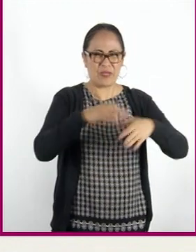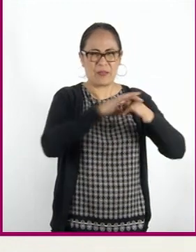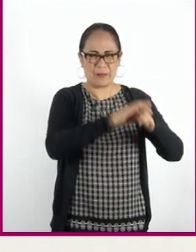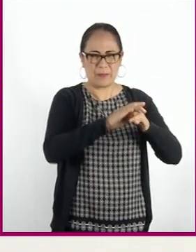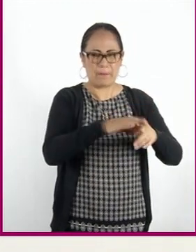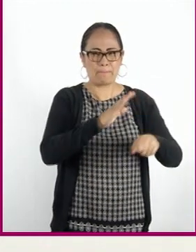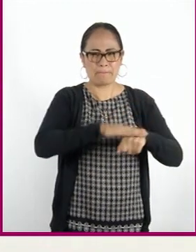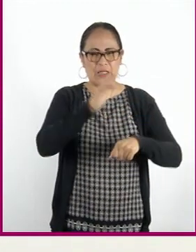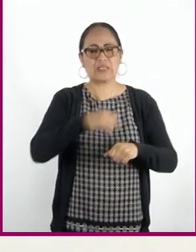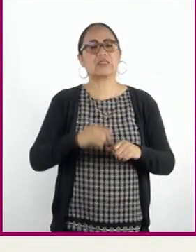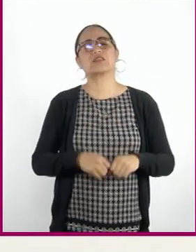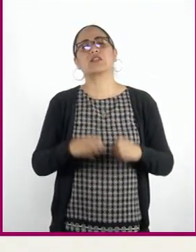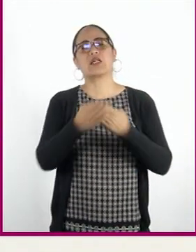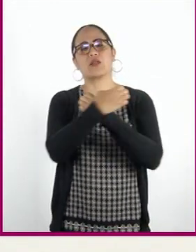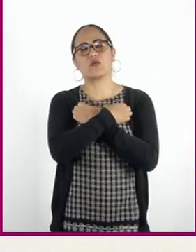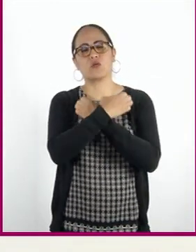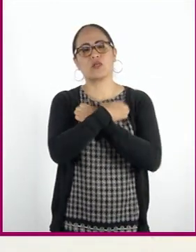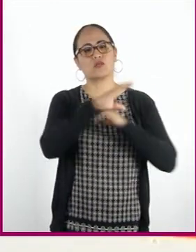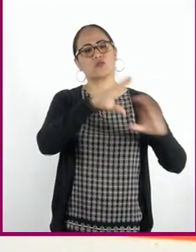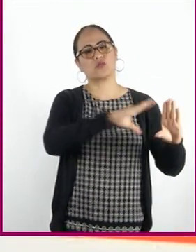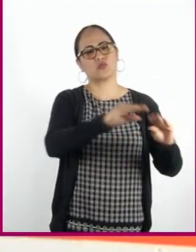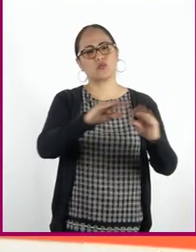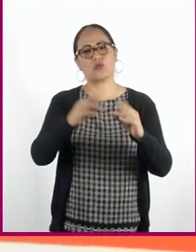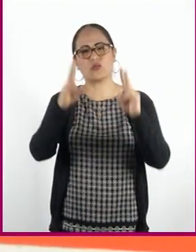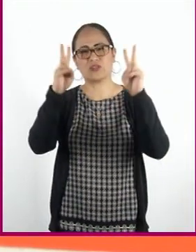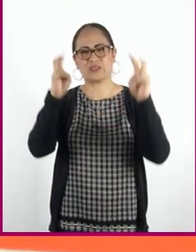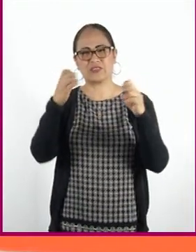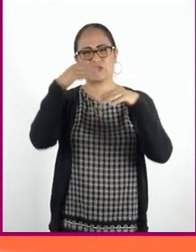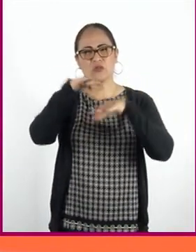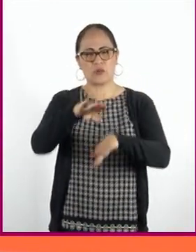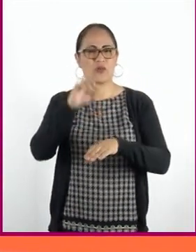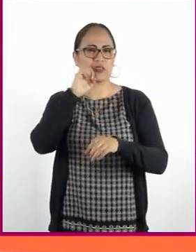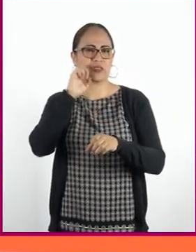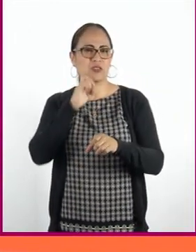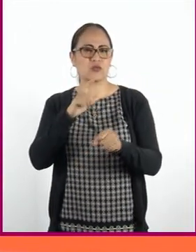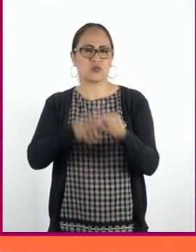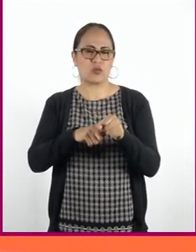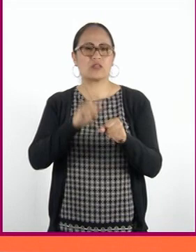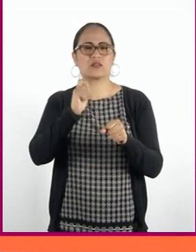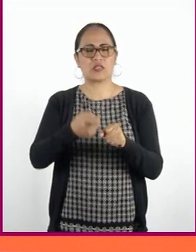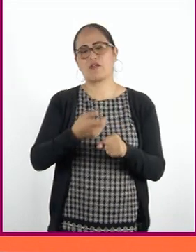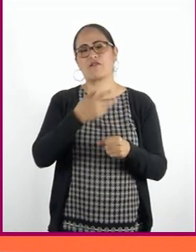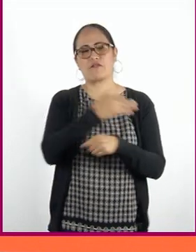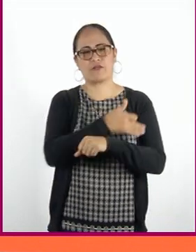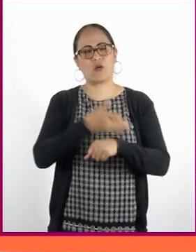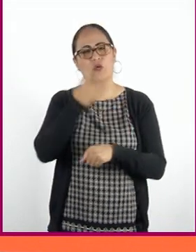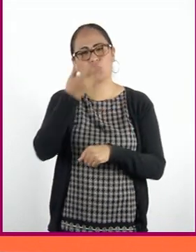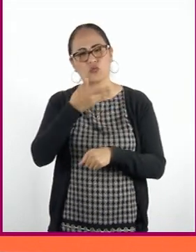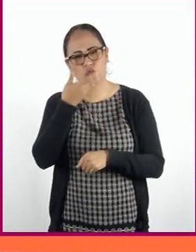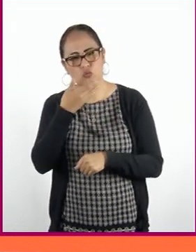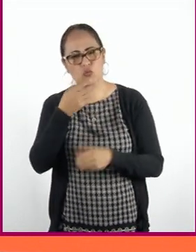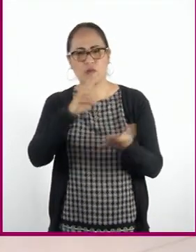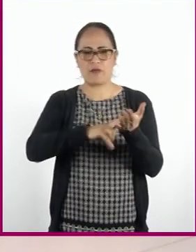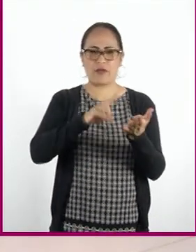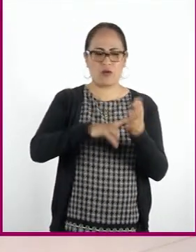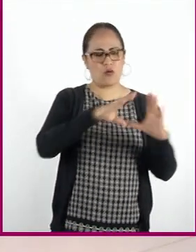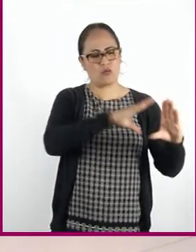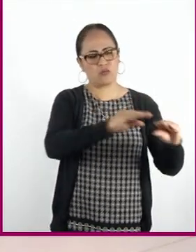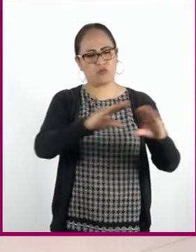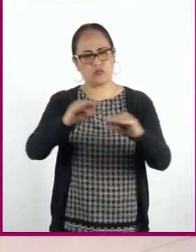educación sexual se adquiere en la familia y se basa en principios, costumbres, moralidad y valores.